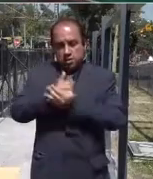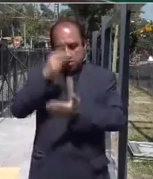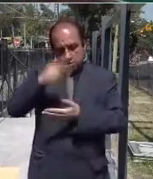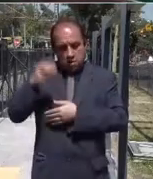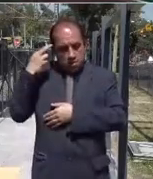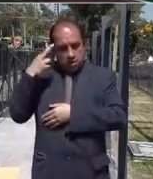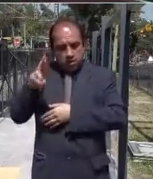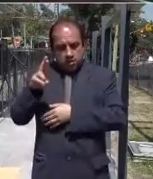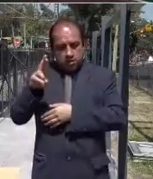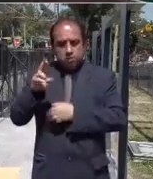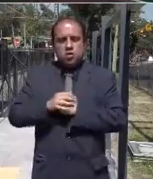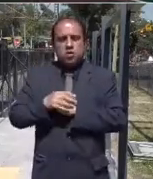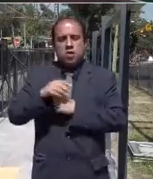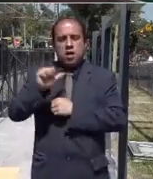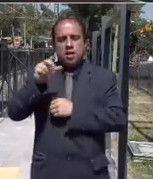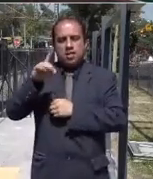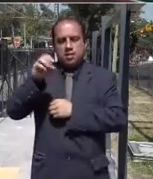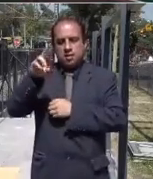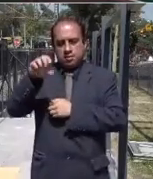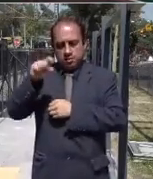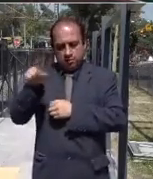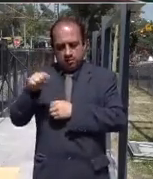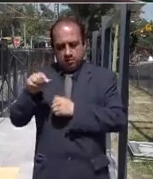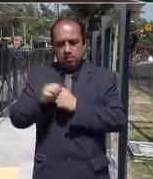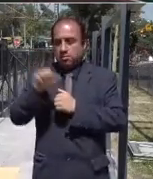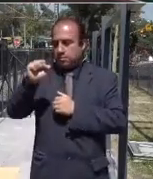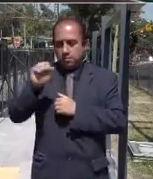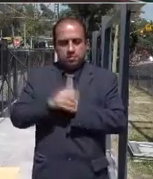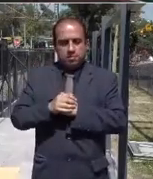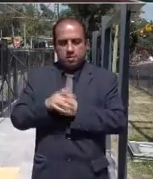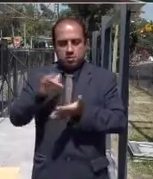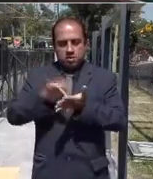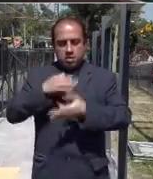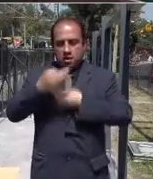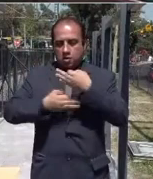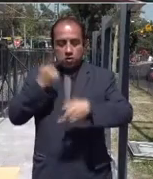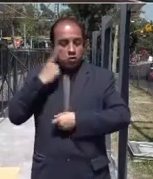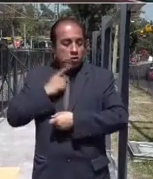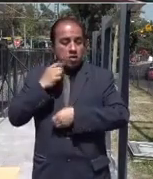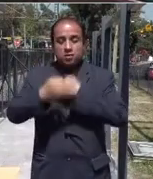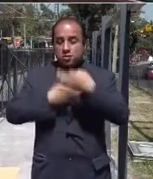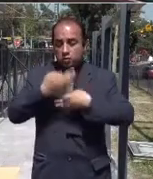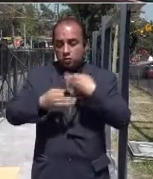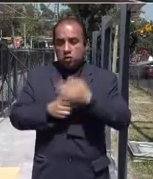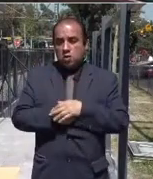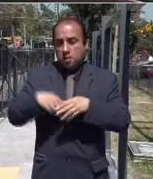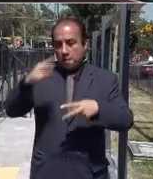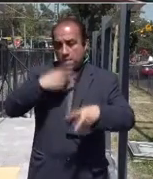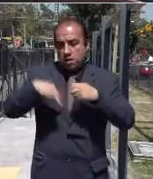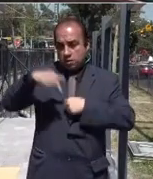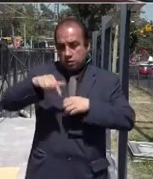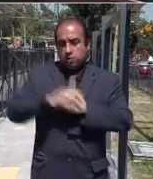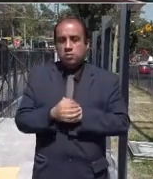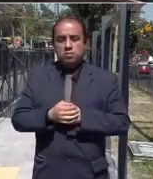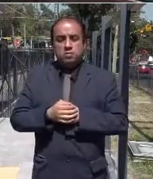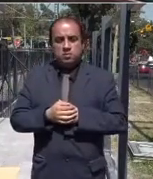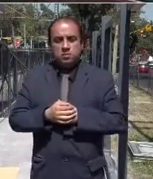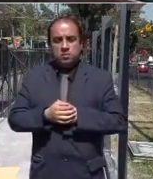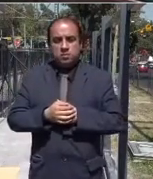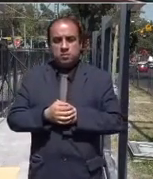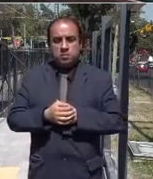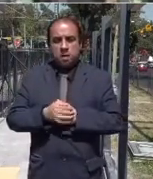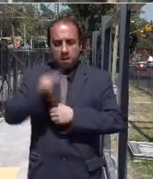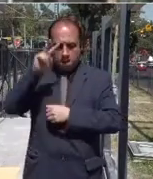Layuz Loaiza. Muchas gracias a todas y todos por estar aquí el día de hoy. Efectivamente, creo que